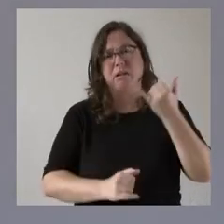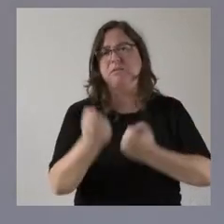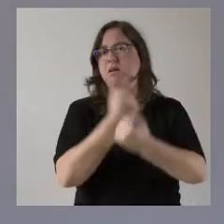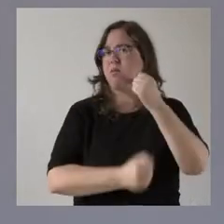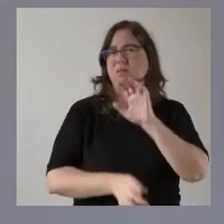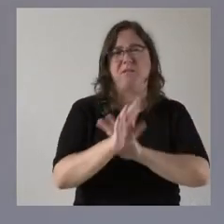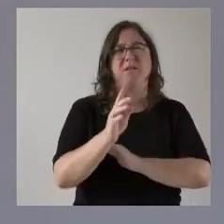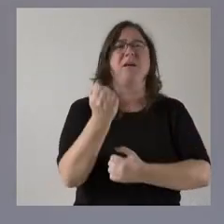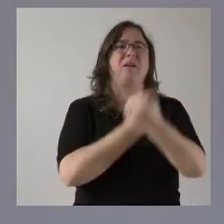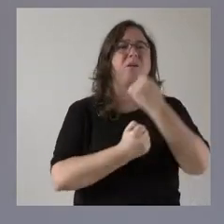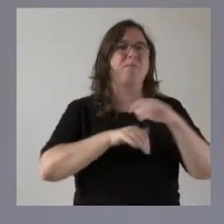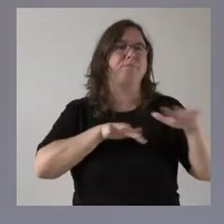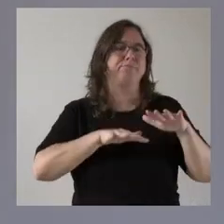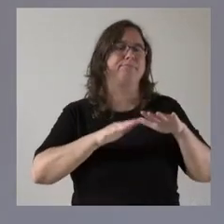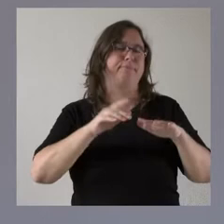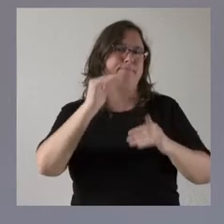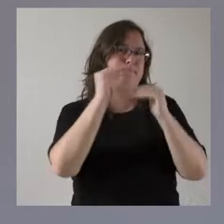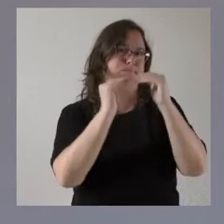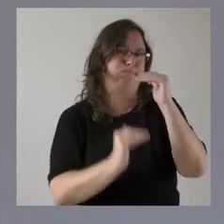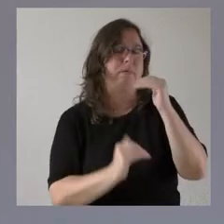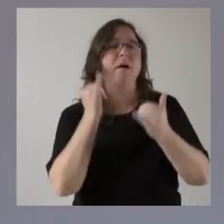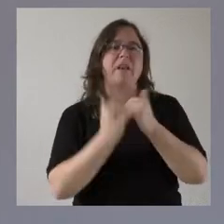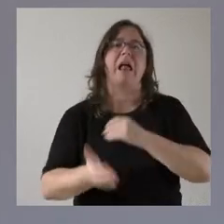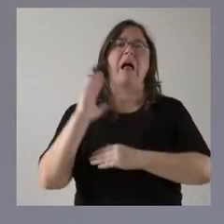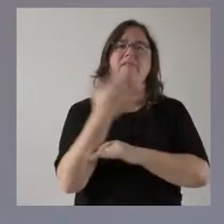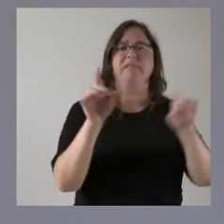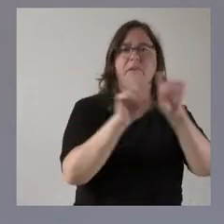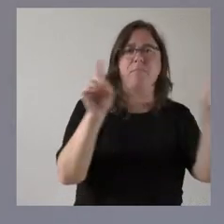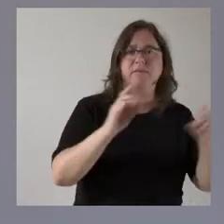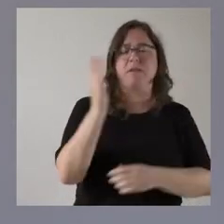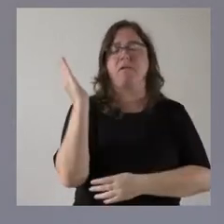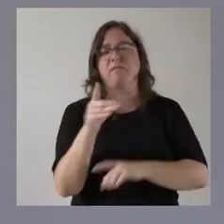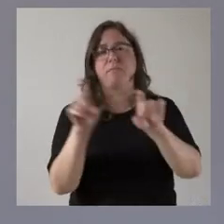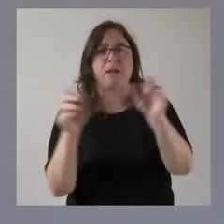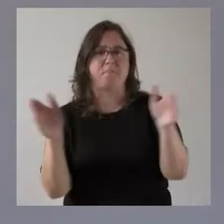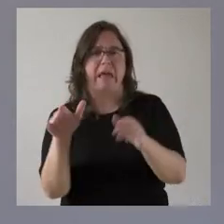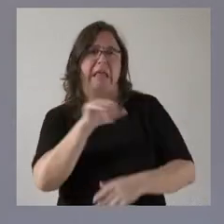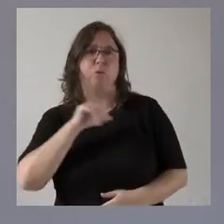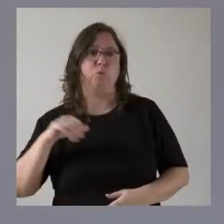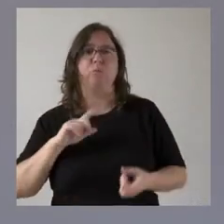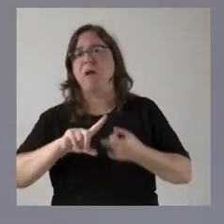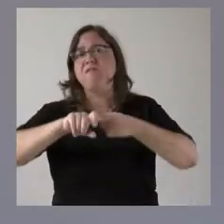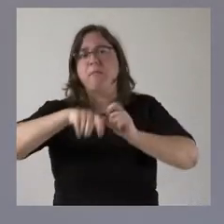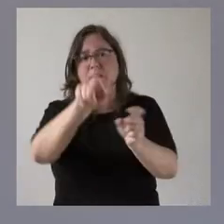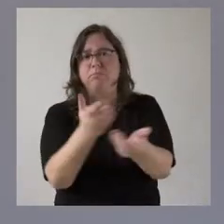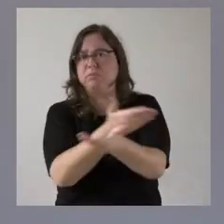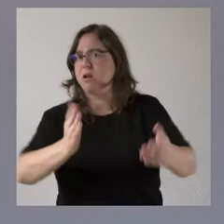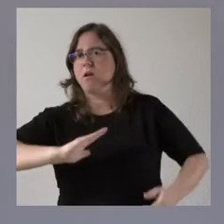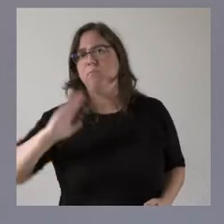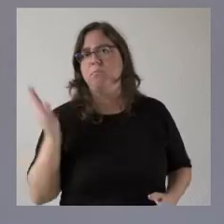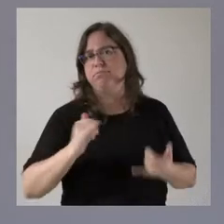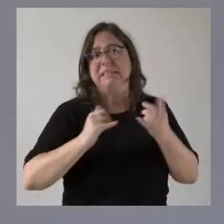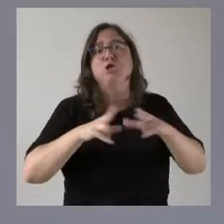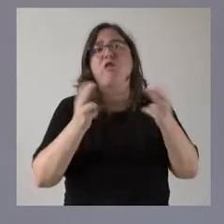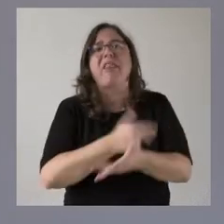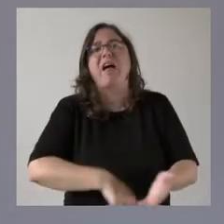el deterioro de la actividad económica tiene un impacto sobre pymes y autónomos y tiene un impacto también sobre familias y ciudadanos y en definitivas sobre el conjunto de